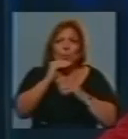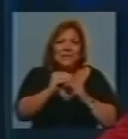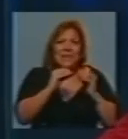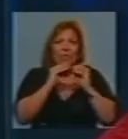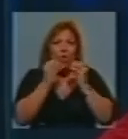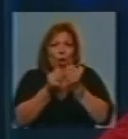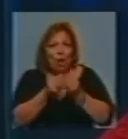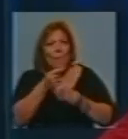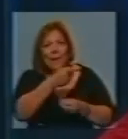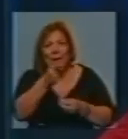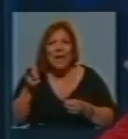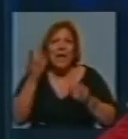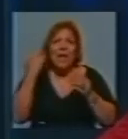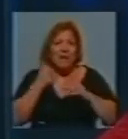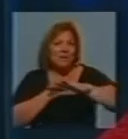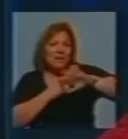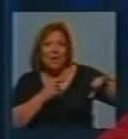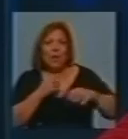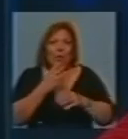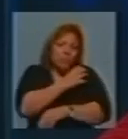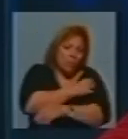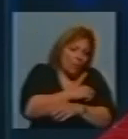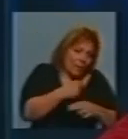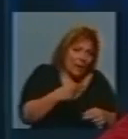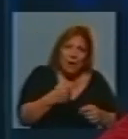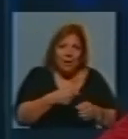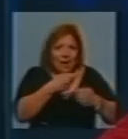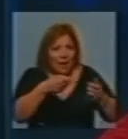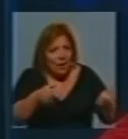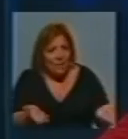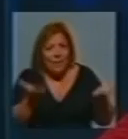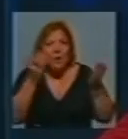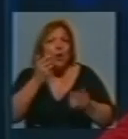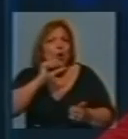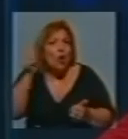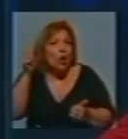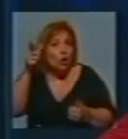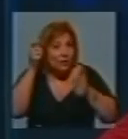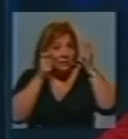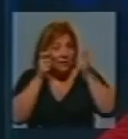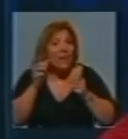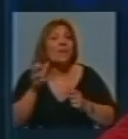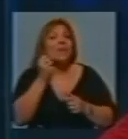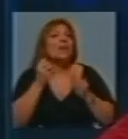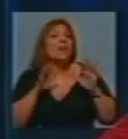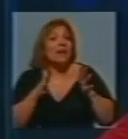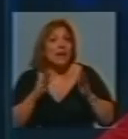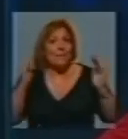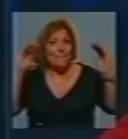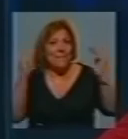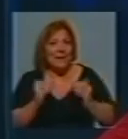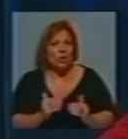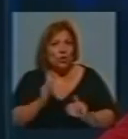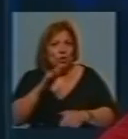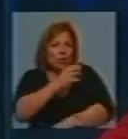parte de esa población que eran excluidos sociales, porque recordemos que Chávez, uno de los logros que consiguió fue reducir la